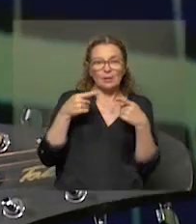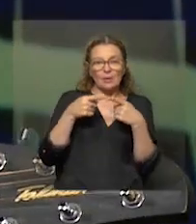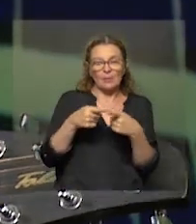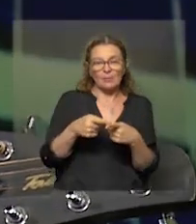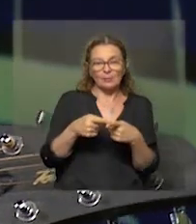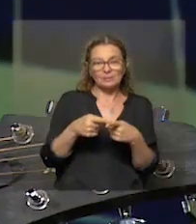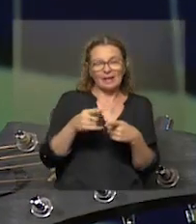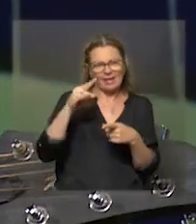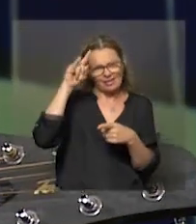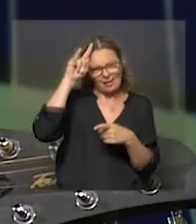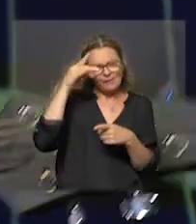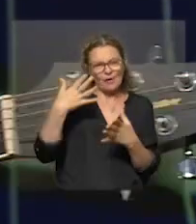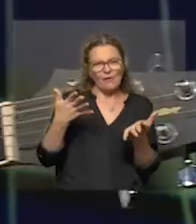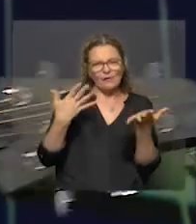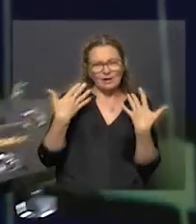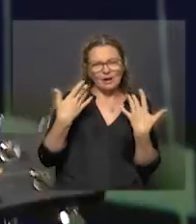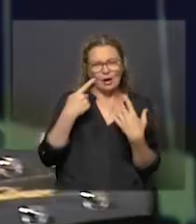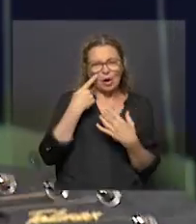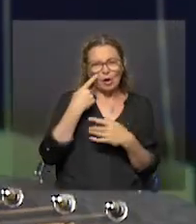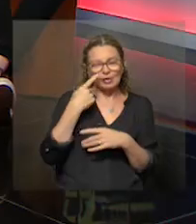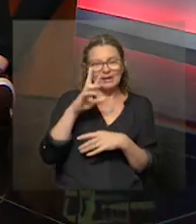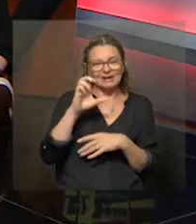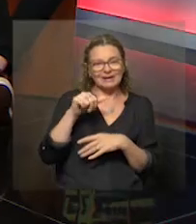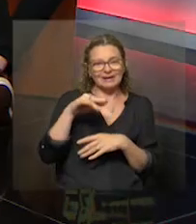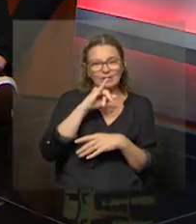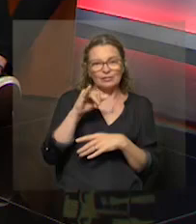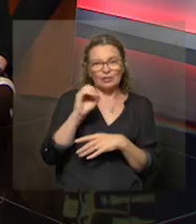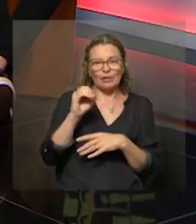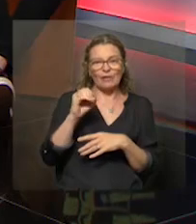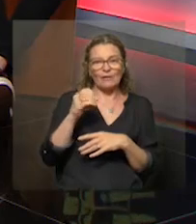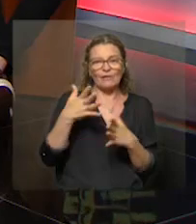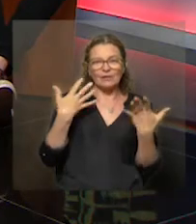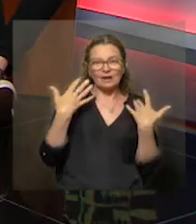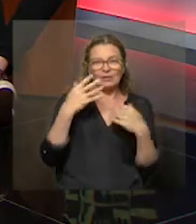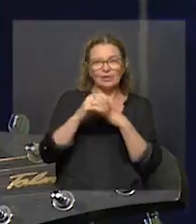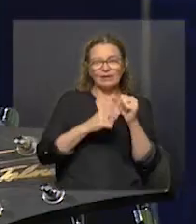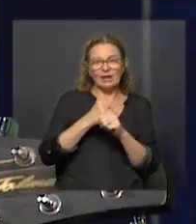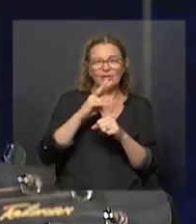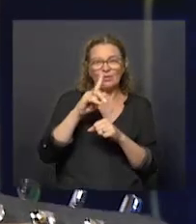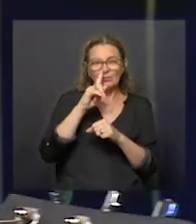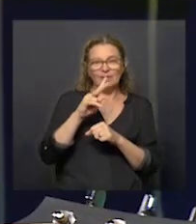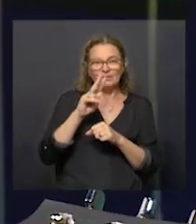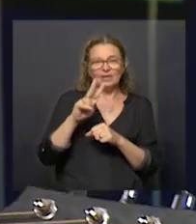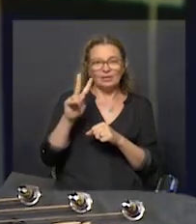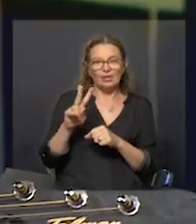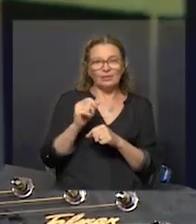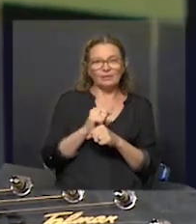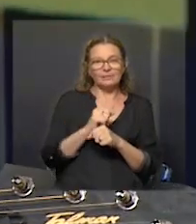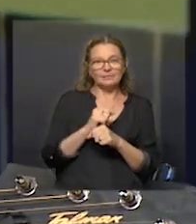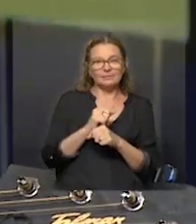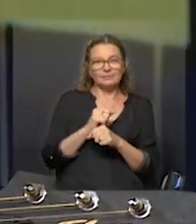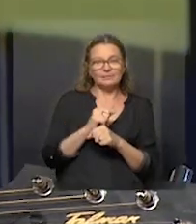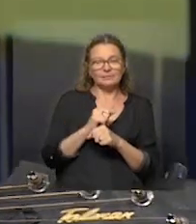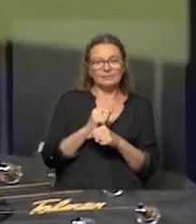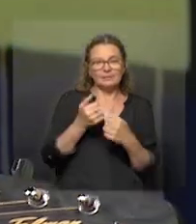Diablo en un verano que conocí a Renzo, en el verano del 2022, ¿no? Sí, claro, 2022.